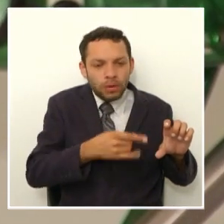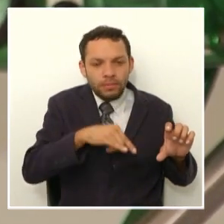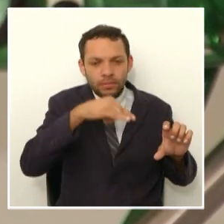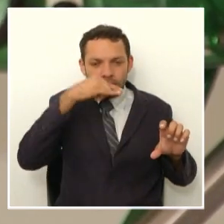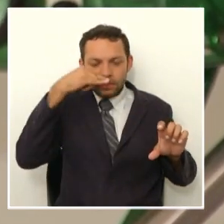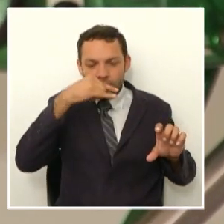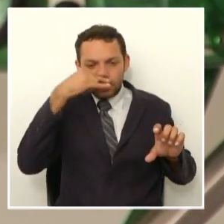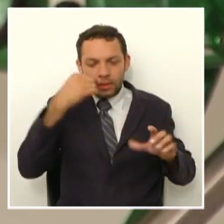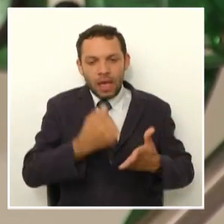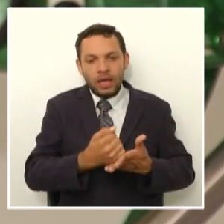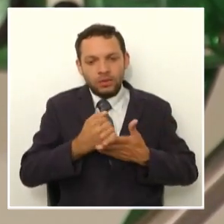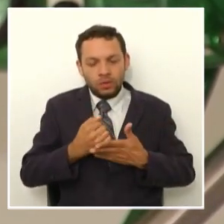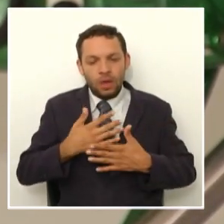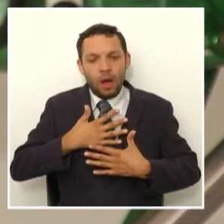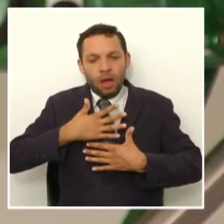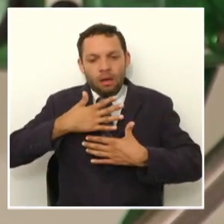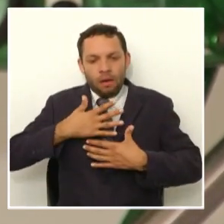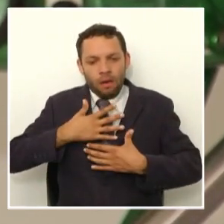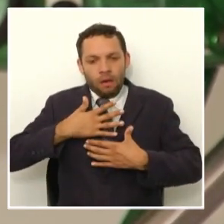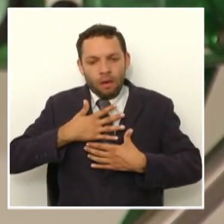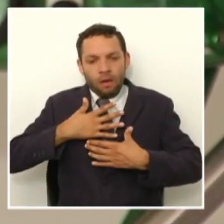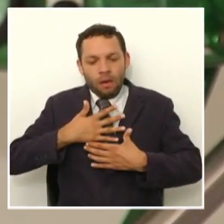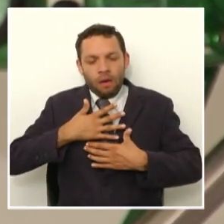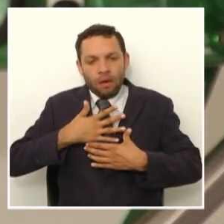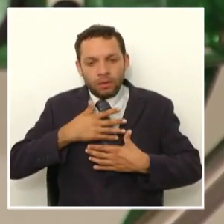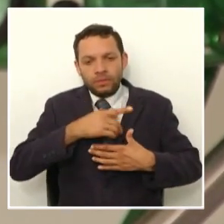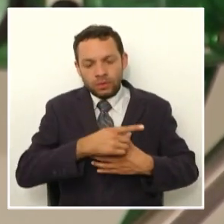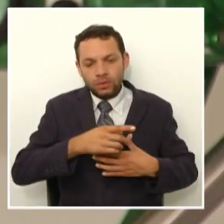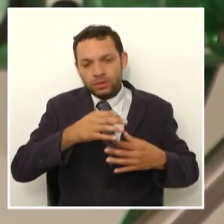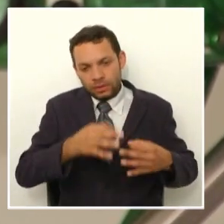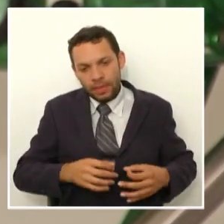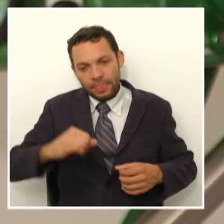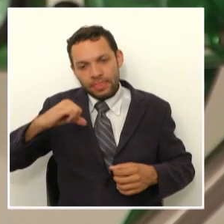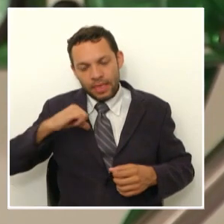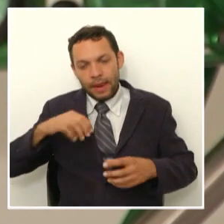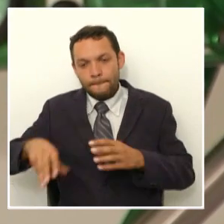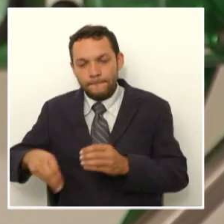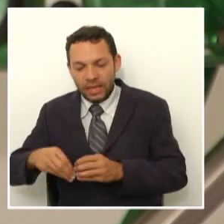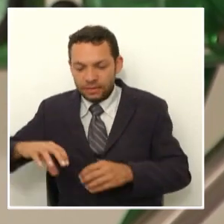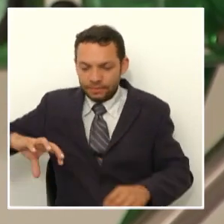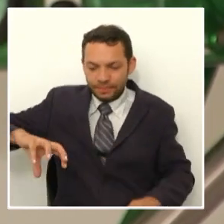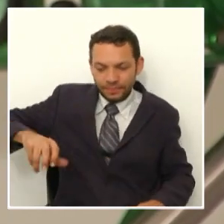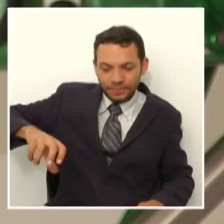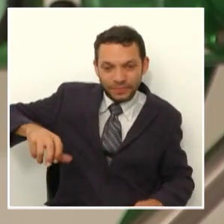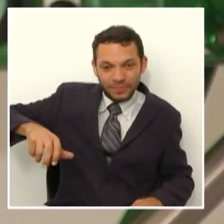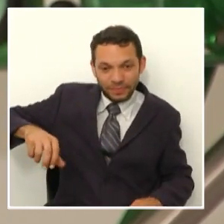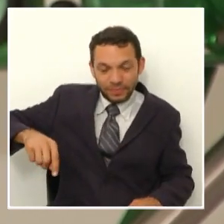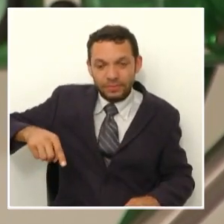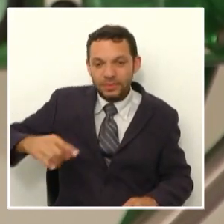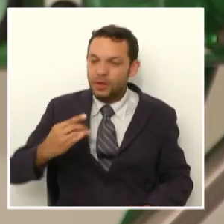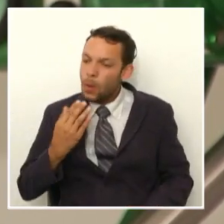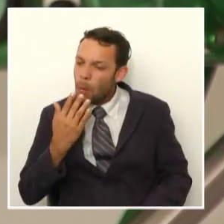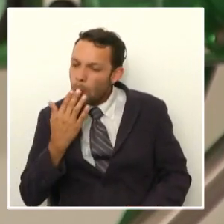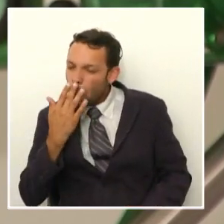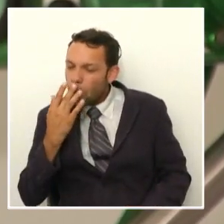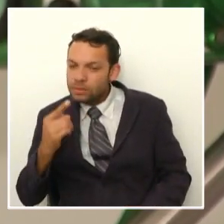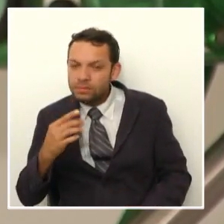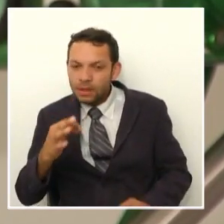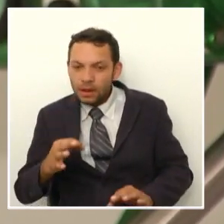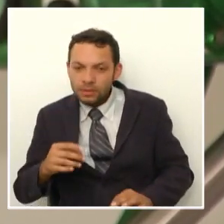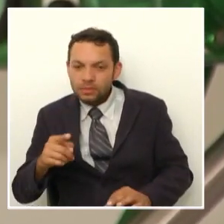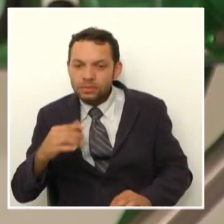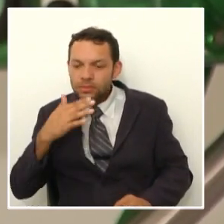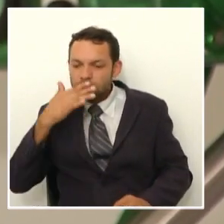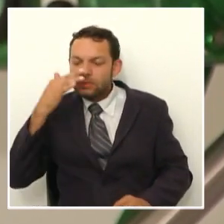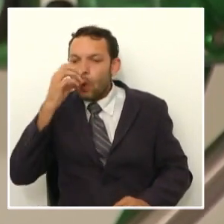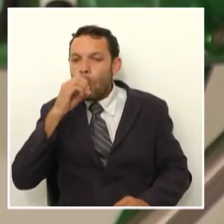expiración del paciente. ¿Y va conectado a una pipa de oxígeno? Claro, por supuesto, va conectado a un cilindro de oxígeno, sí, claro. Y di que estos eran